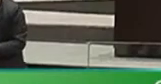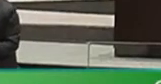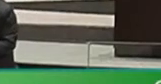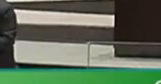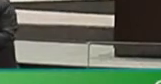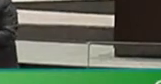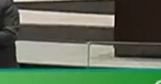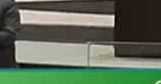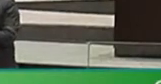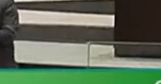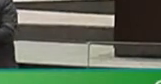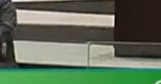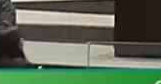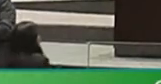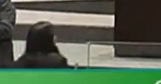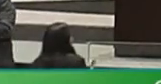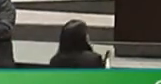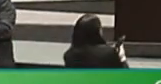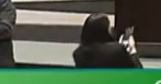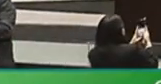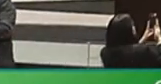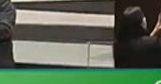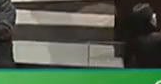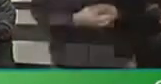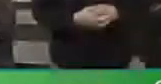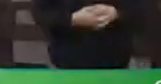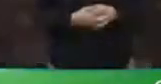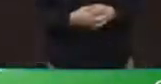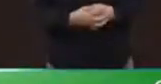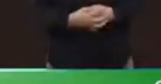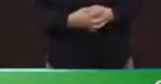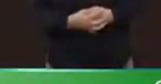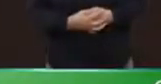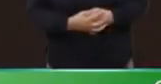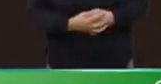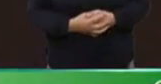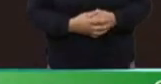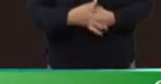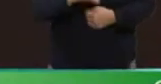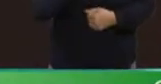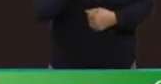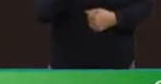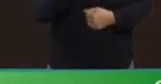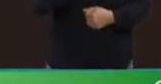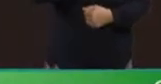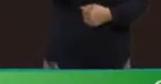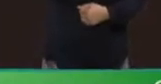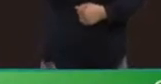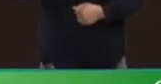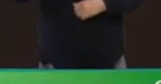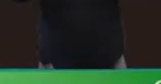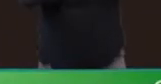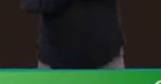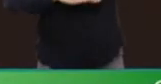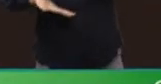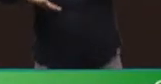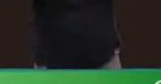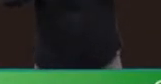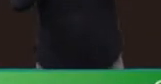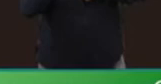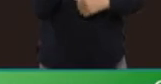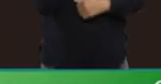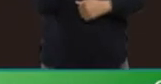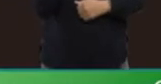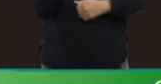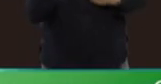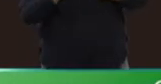todo lo que está bajo el cielo tiene su tiempo tiene su hora eclesias 333 señoras